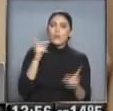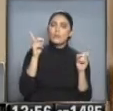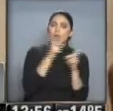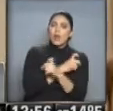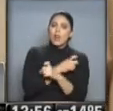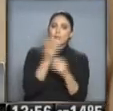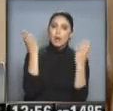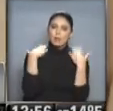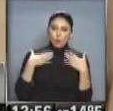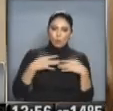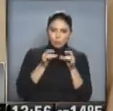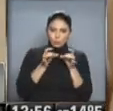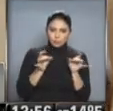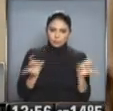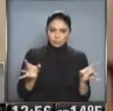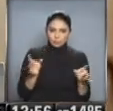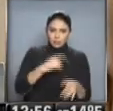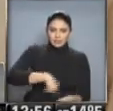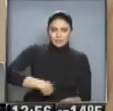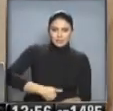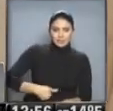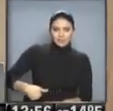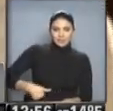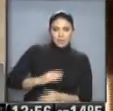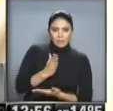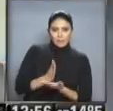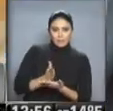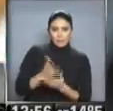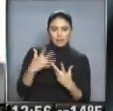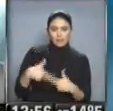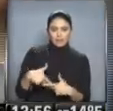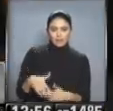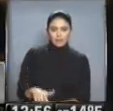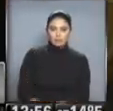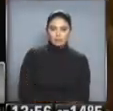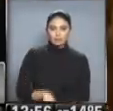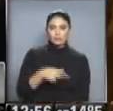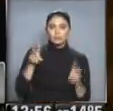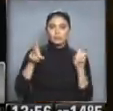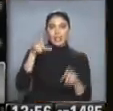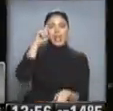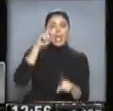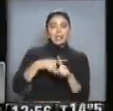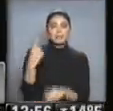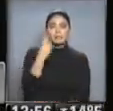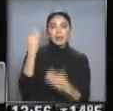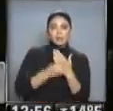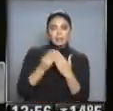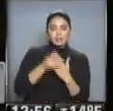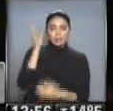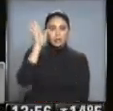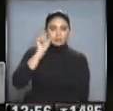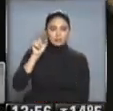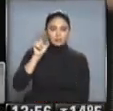infección pulmonar con la función renal y hepática a la mitad. El ex primer ministro italiano Silvio